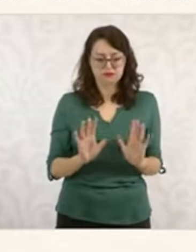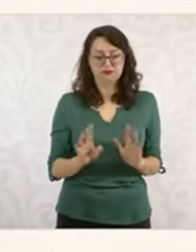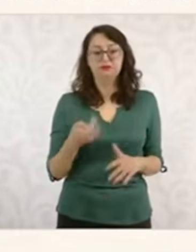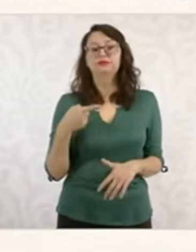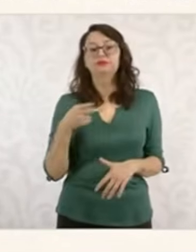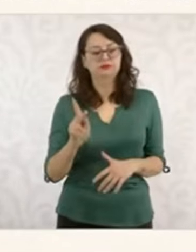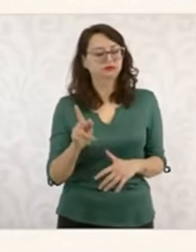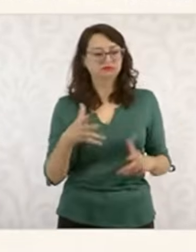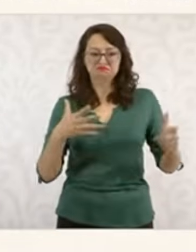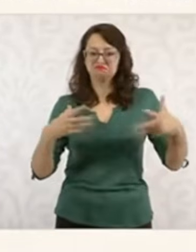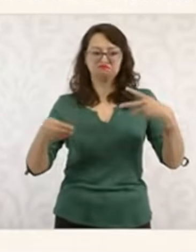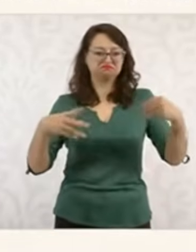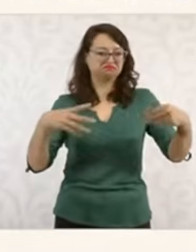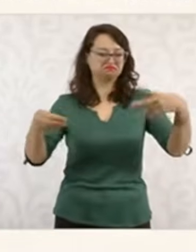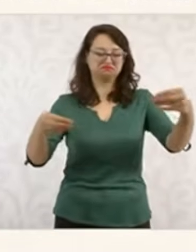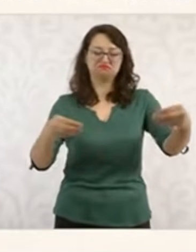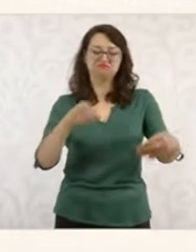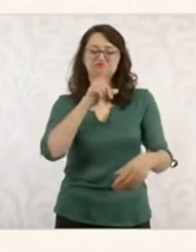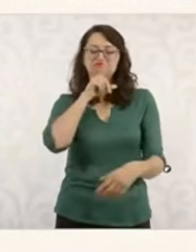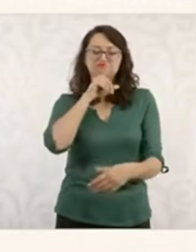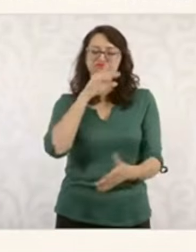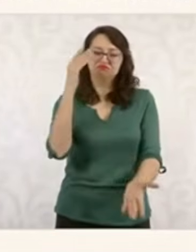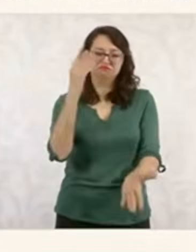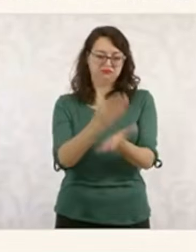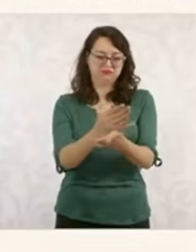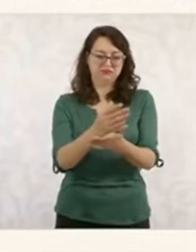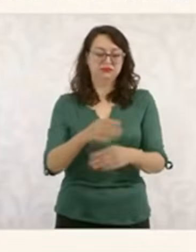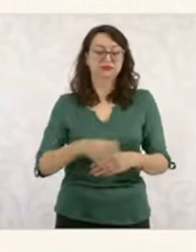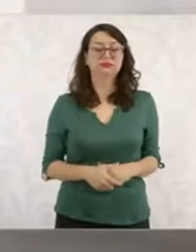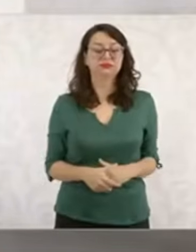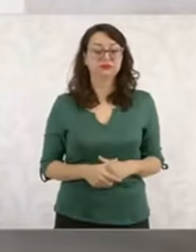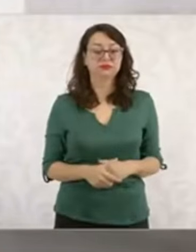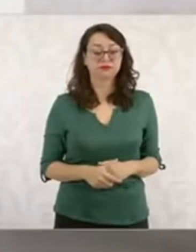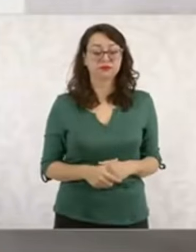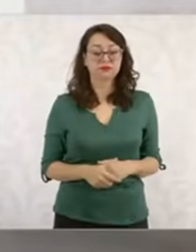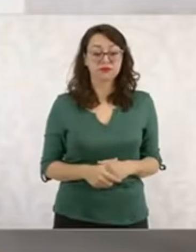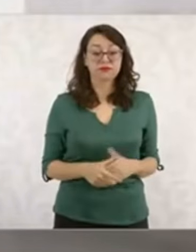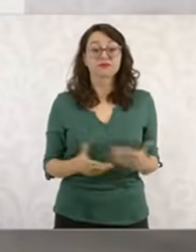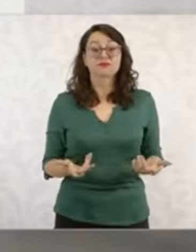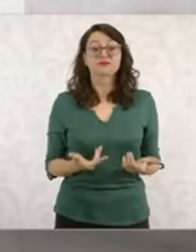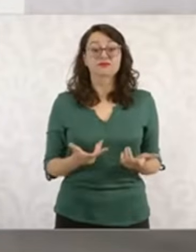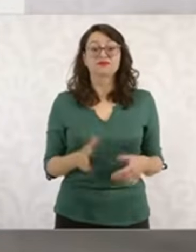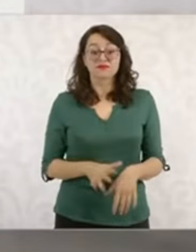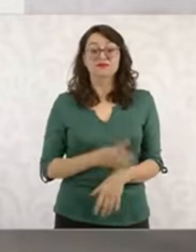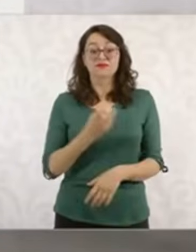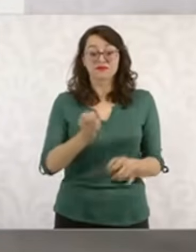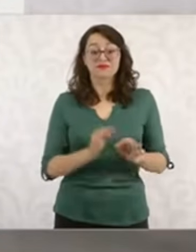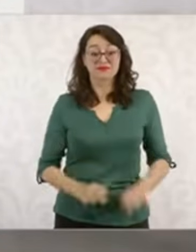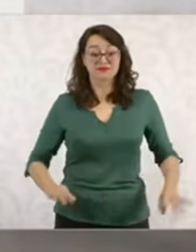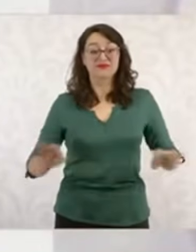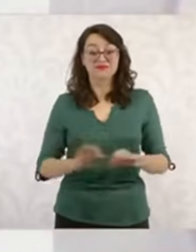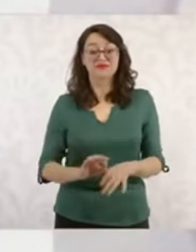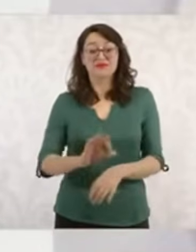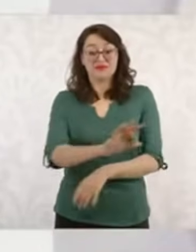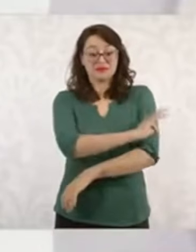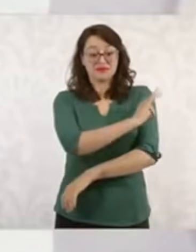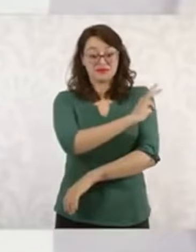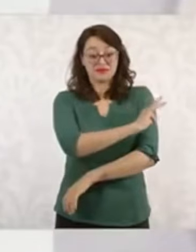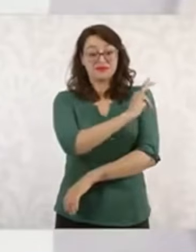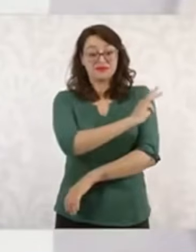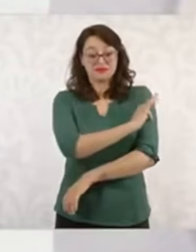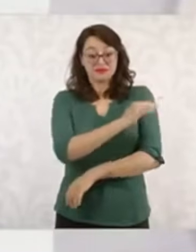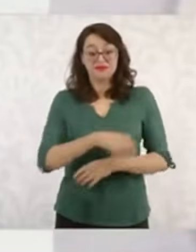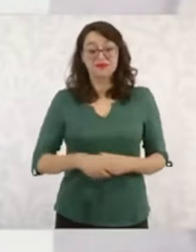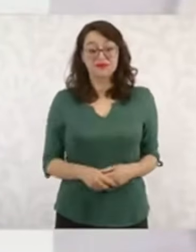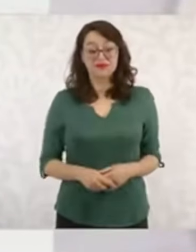se logró abatir el brote. Ese es lo que hace la vacunación. Y la parte muy